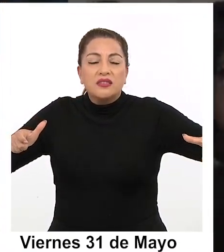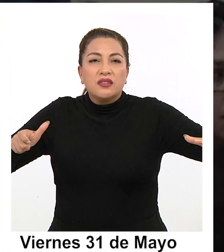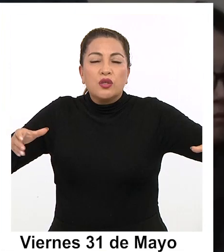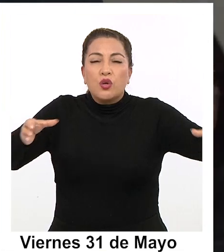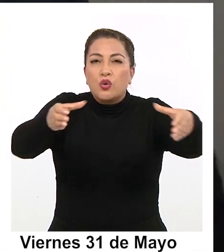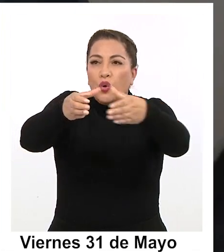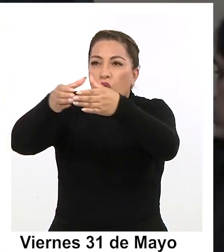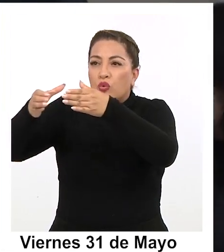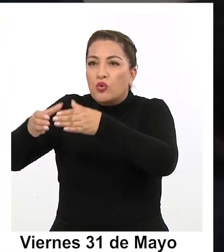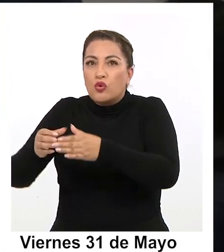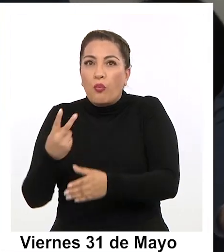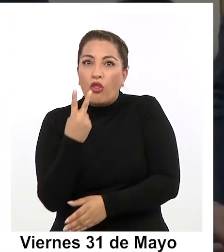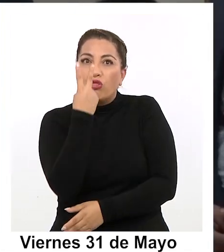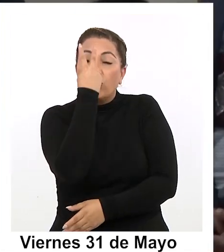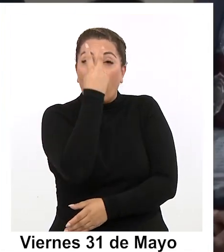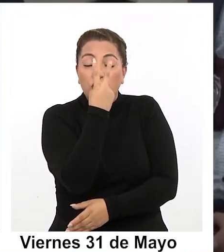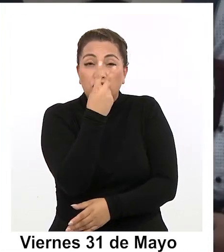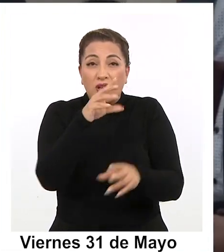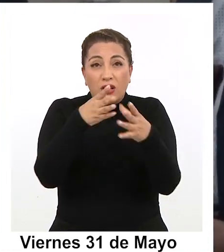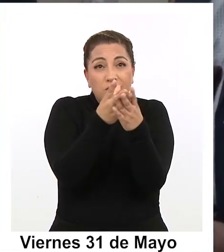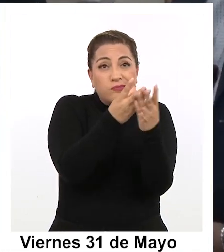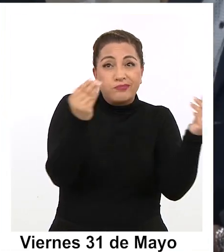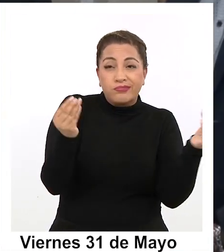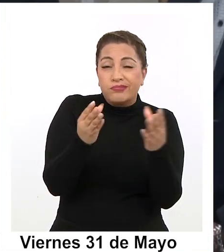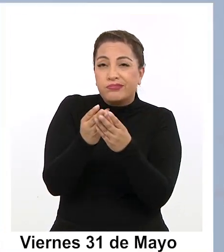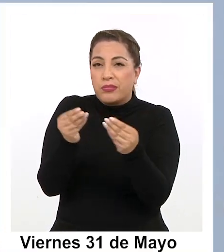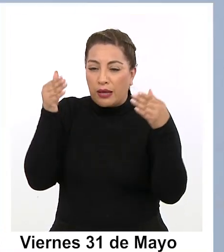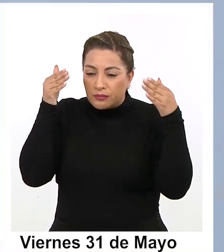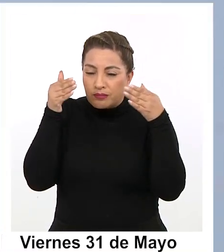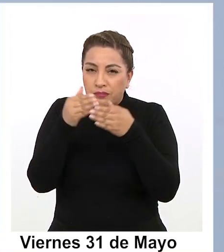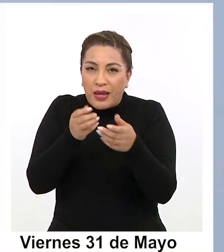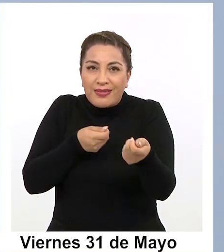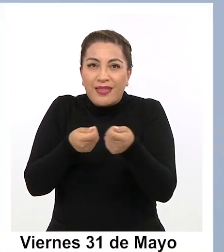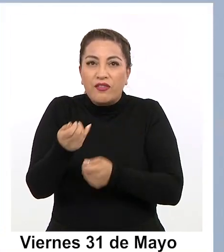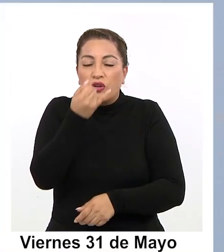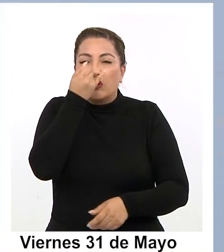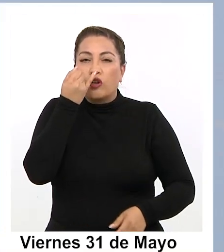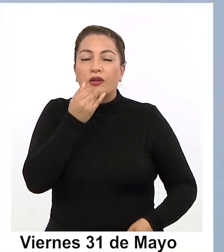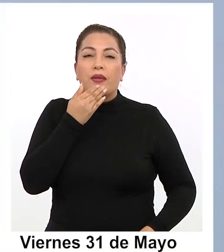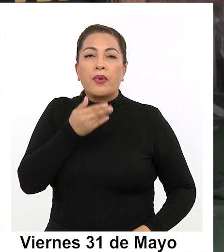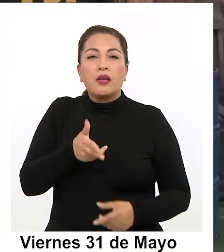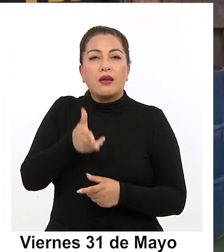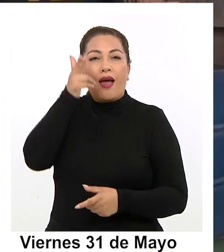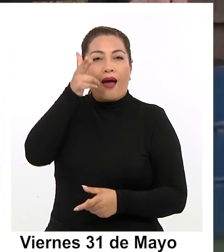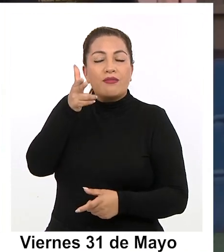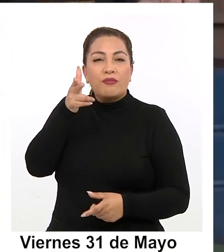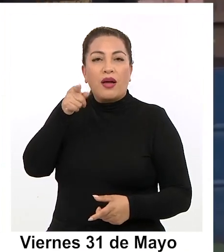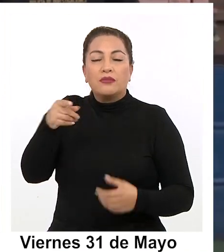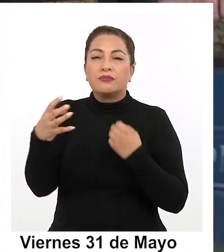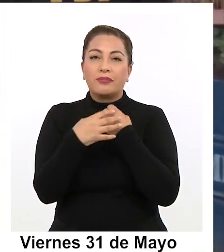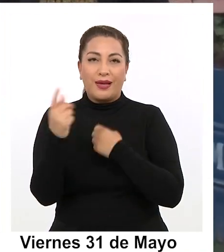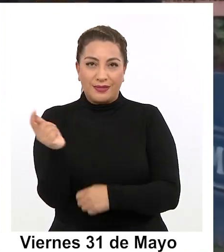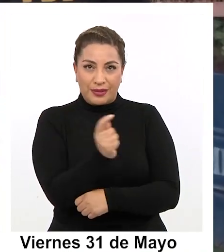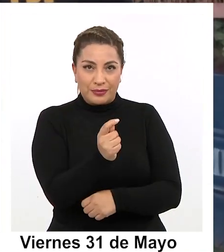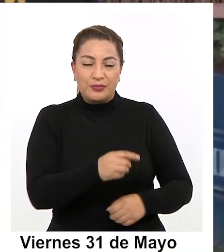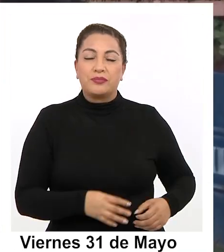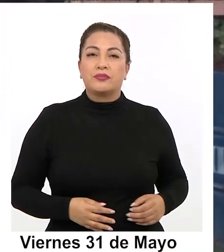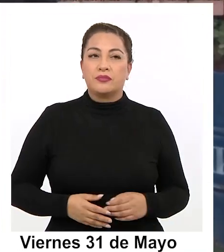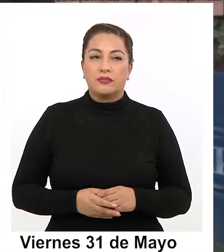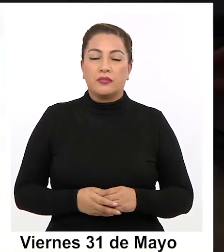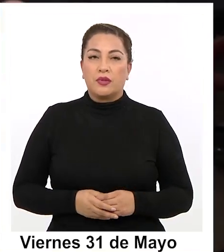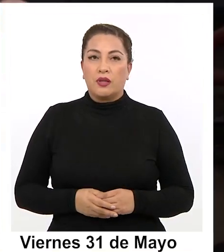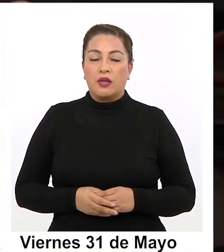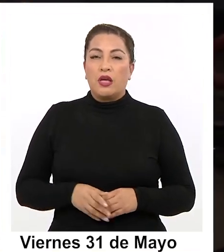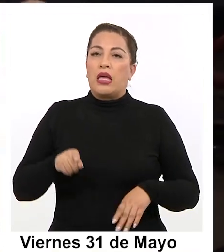desarticular dos bandas criminales dedicadas al tráfico de drogas y de armas de fuego en la región de tarapacá